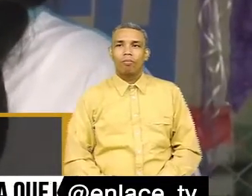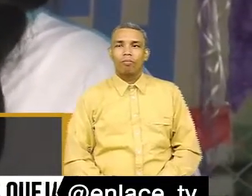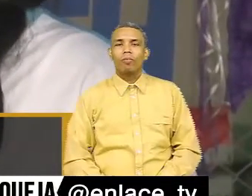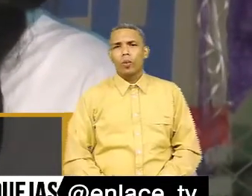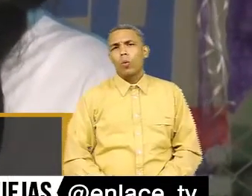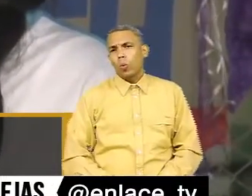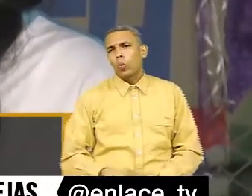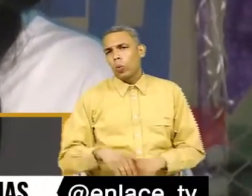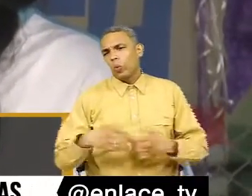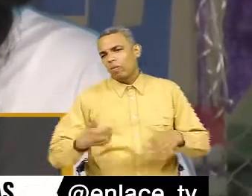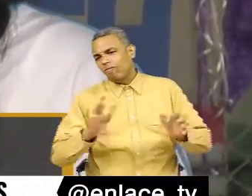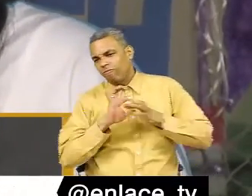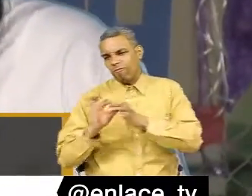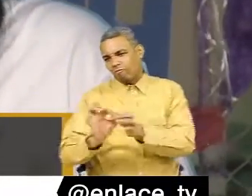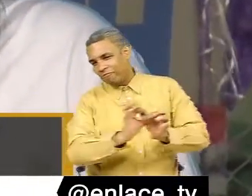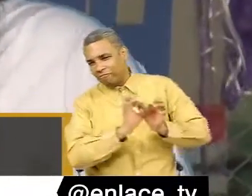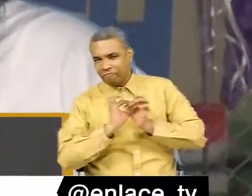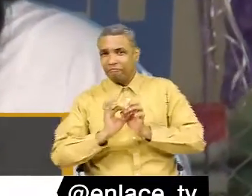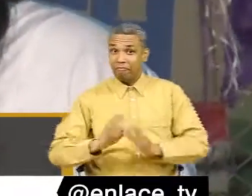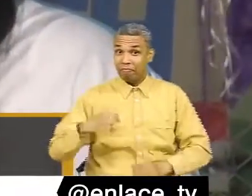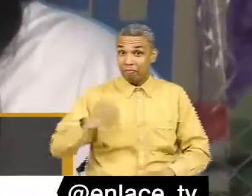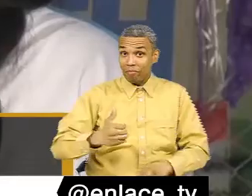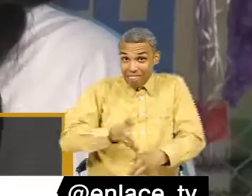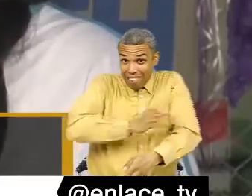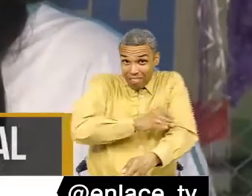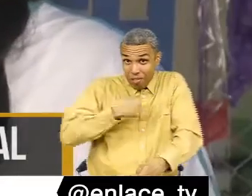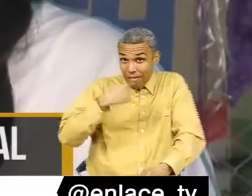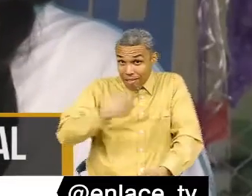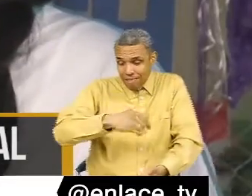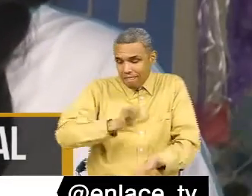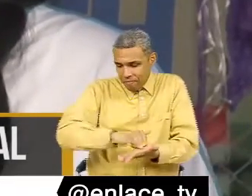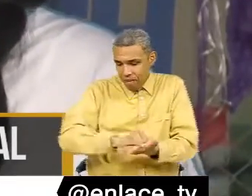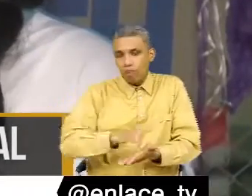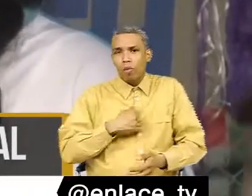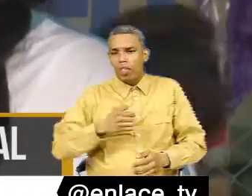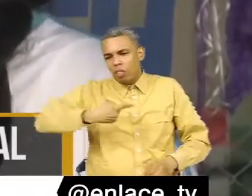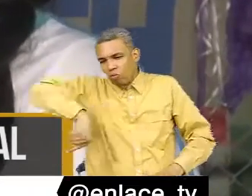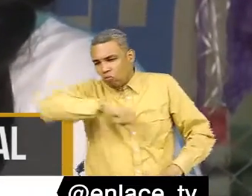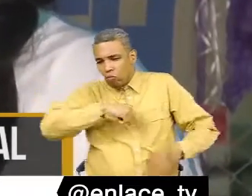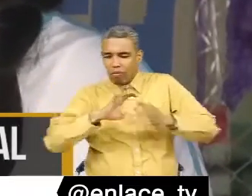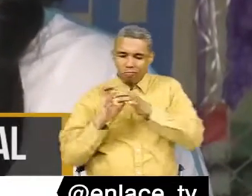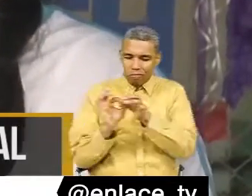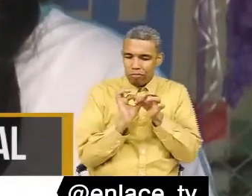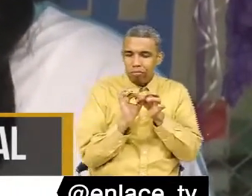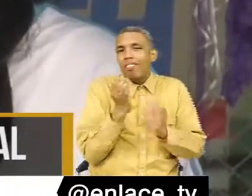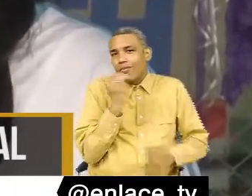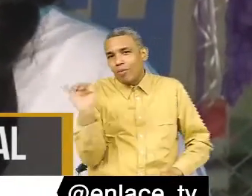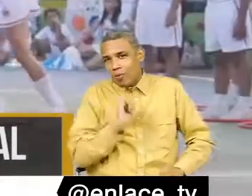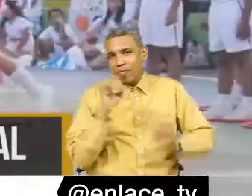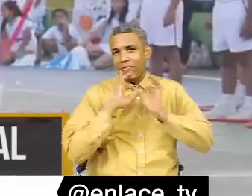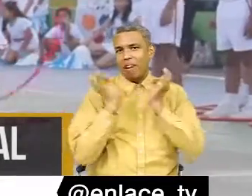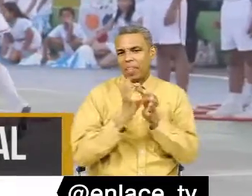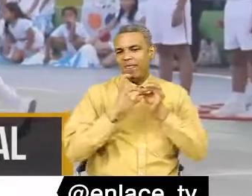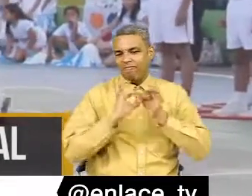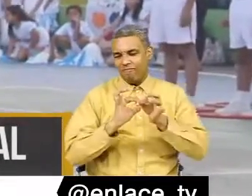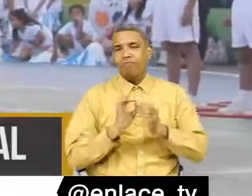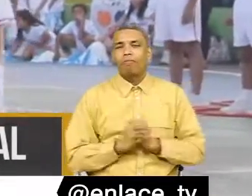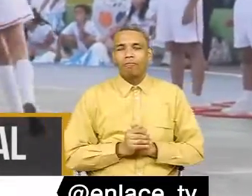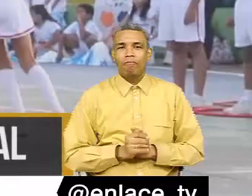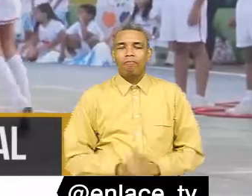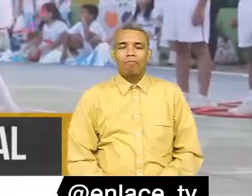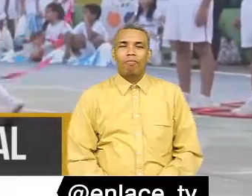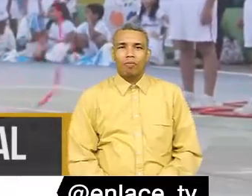sobre todo la unidad familiar, pues como le dije al principio, somos una familia, más que una institución, somos una familia y eso se quedó demostrado en esta semana.